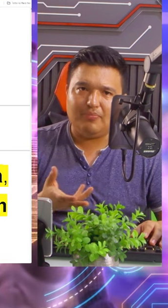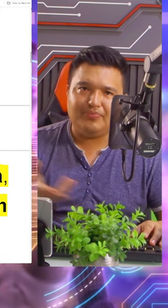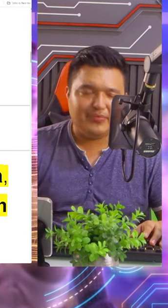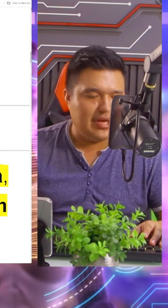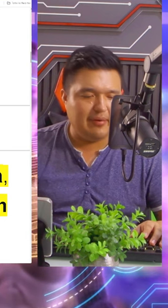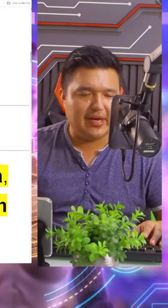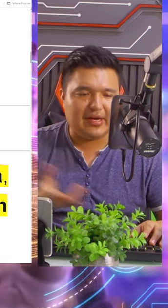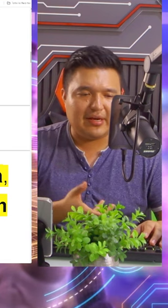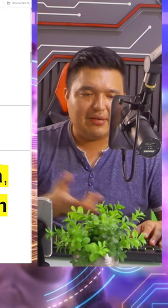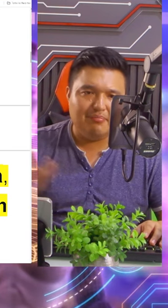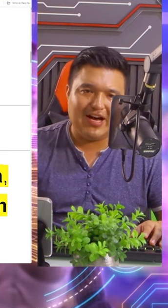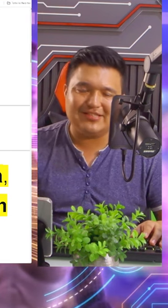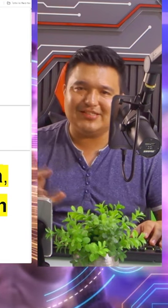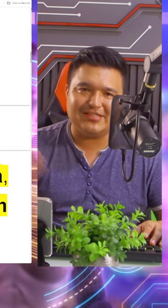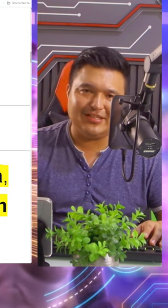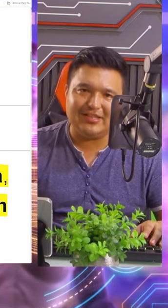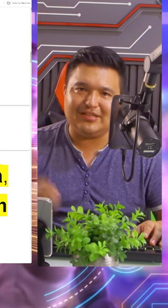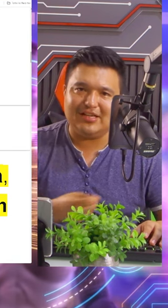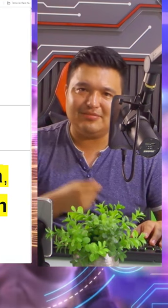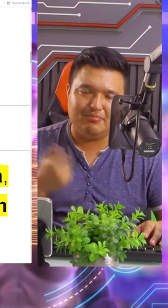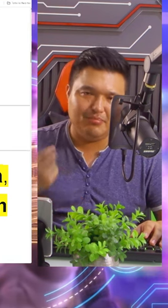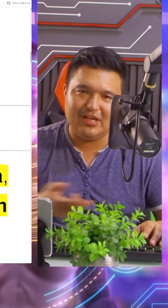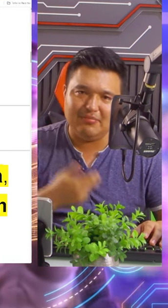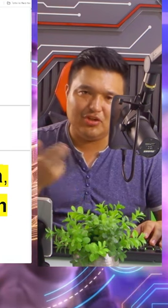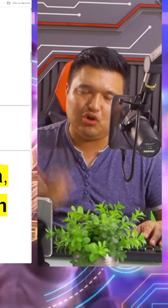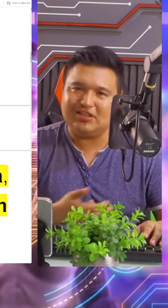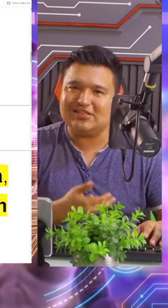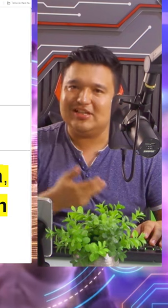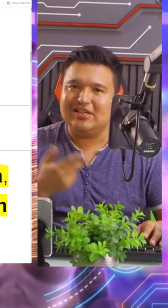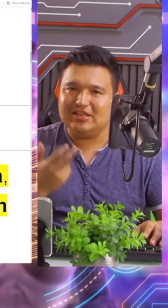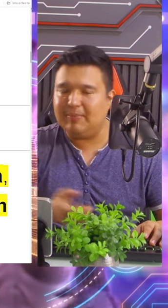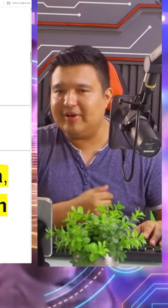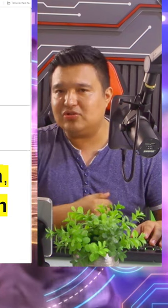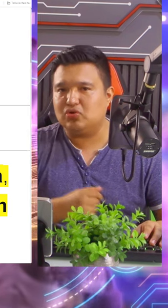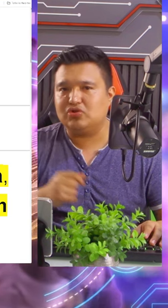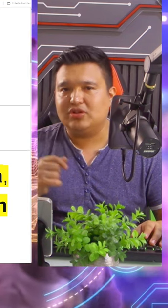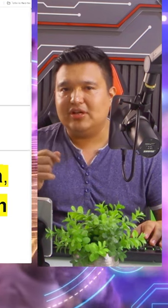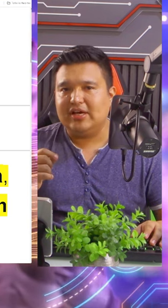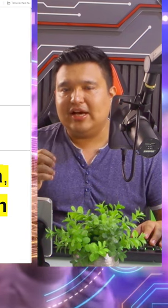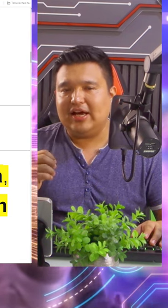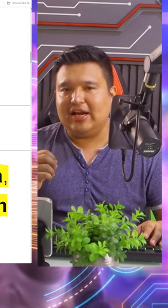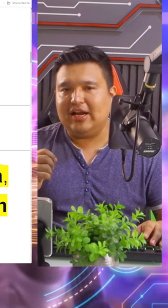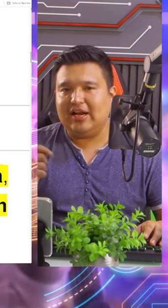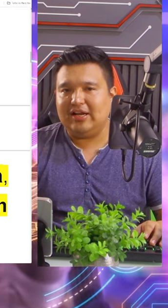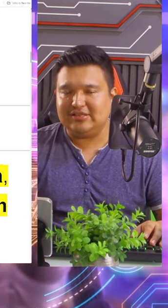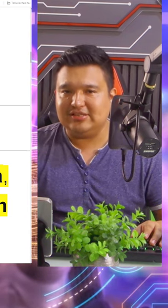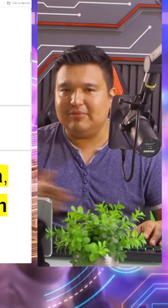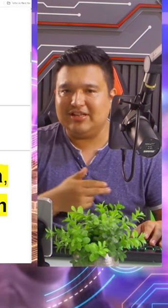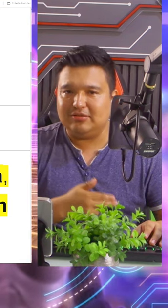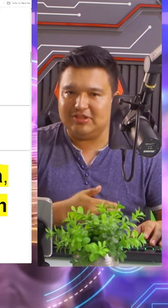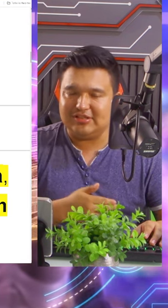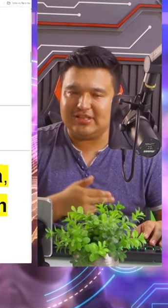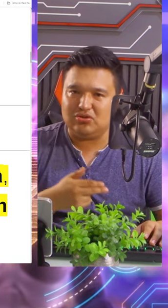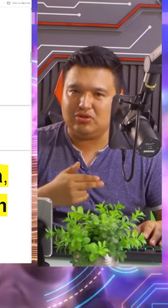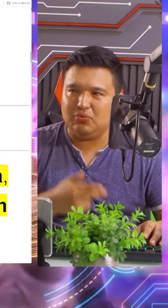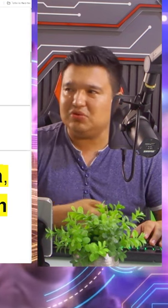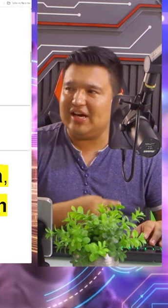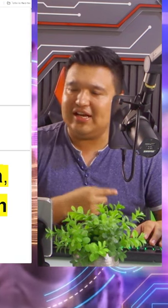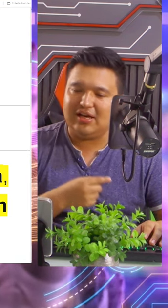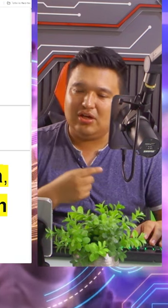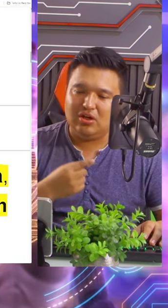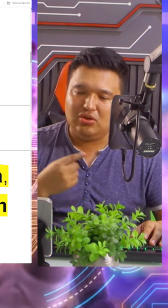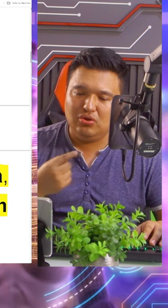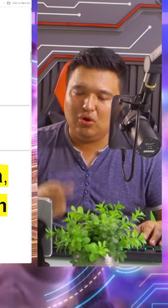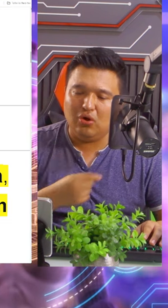Pliego debe más de 63 mil millones de pesos al sistema de administración